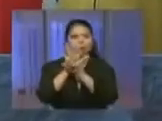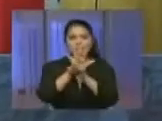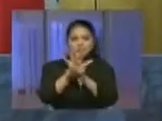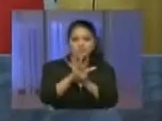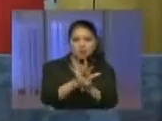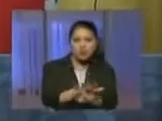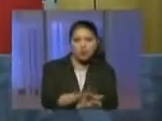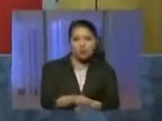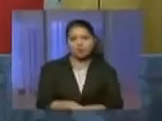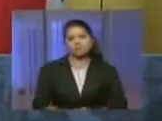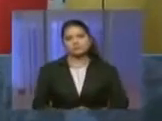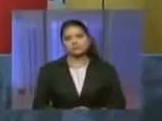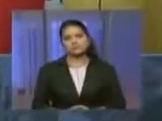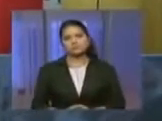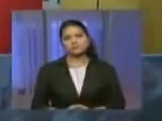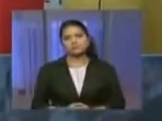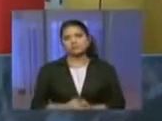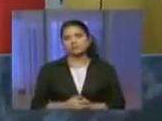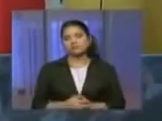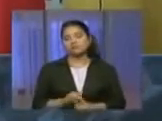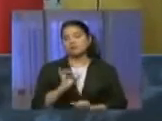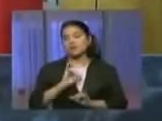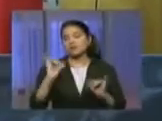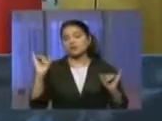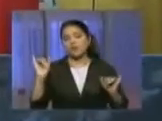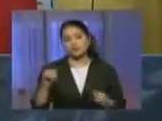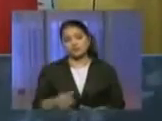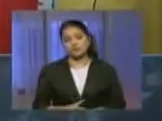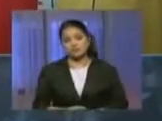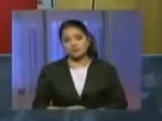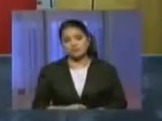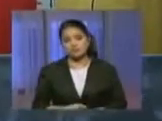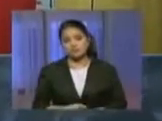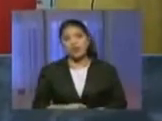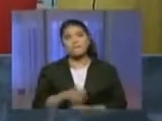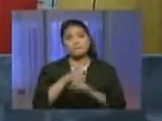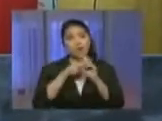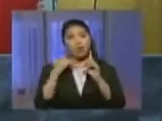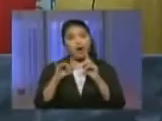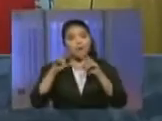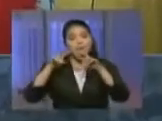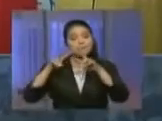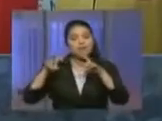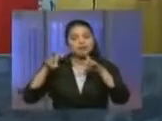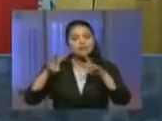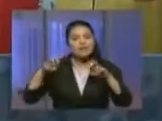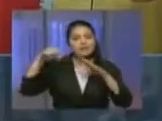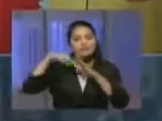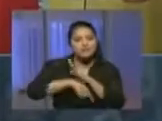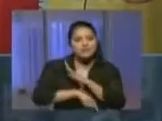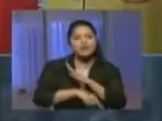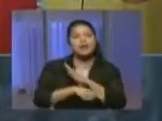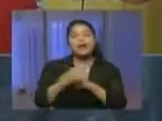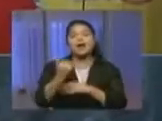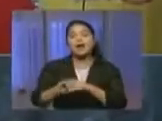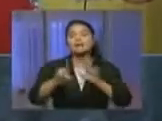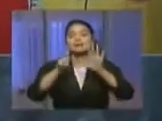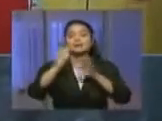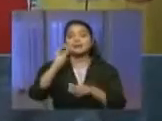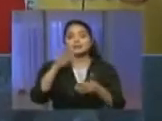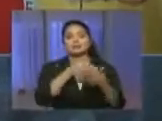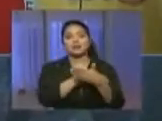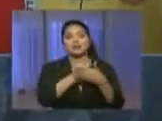persiguió terminó hay investigaciones históricas que dicen que fueron 60